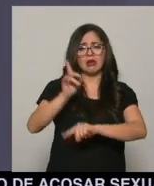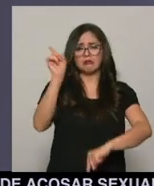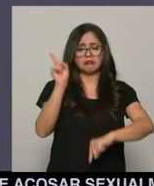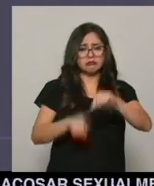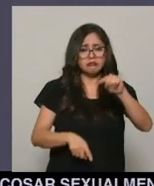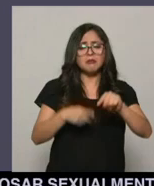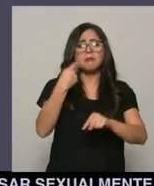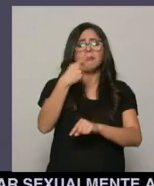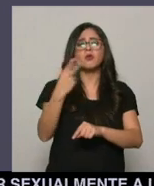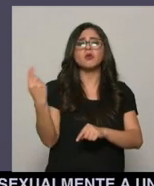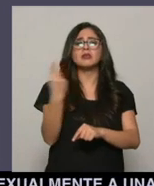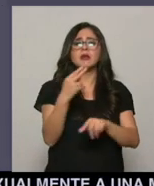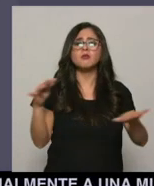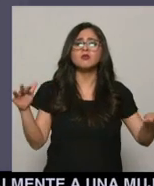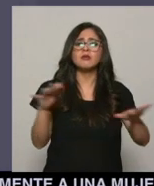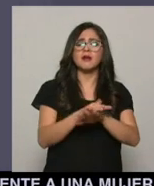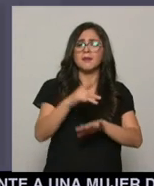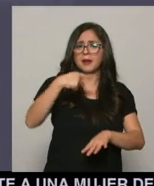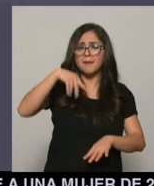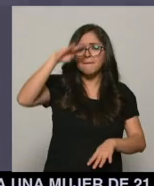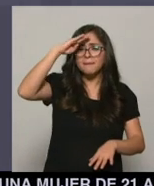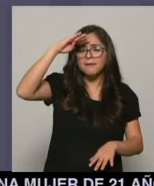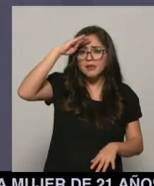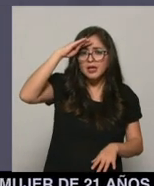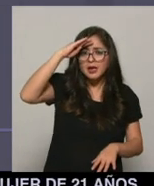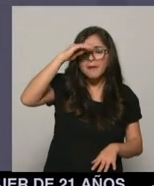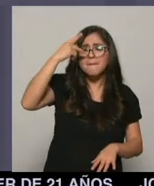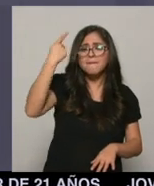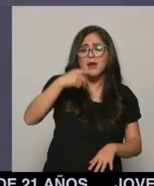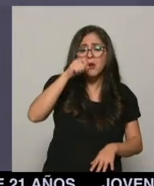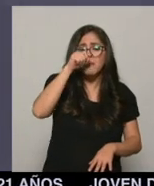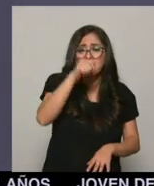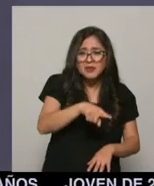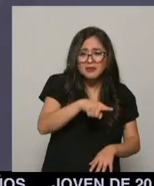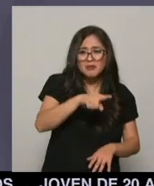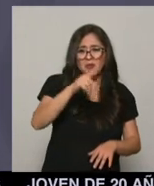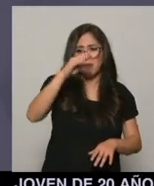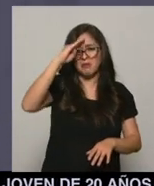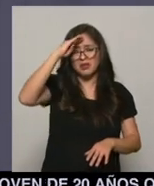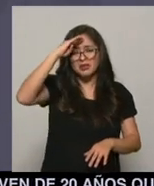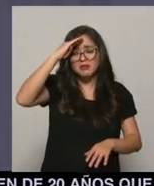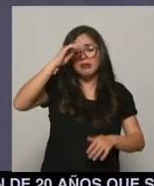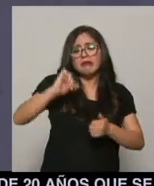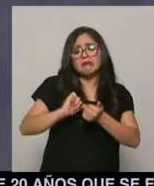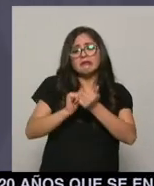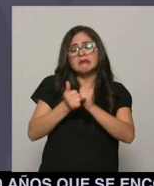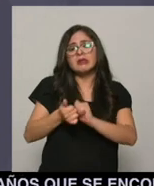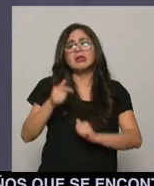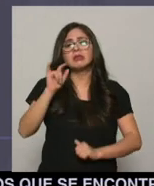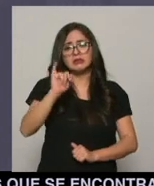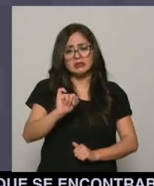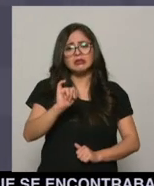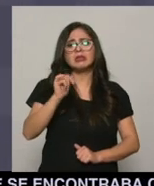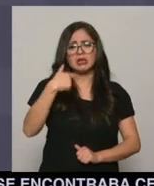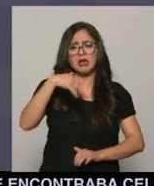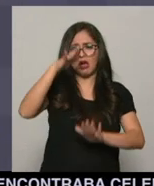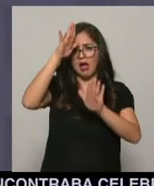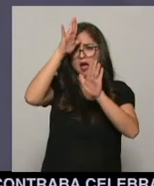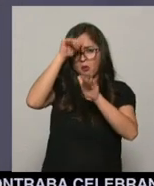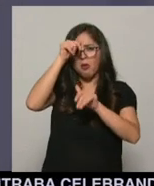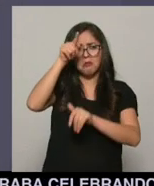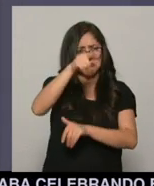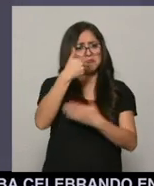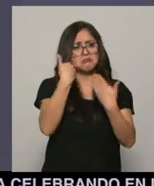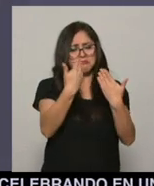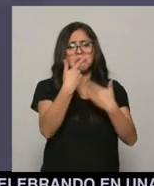esquema mental, y ahí en ese tema, en ese terreno, es donde coincidimos plenamente con el presidente,